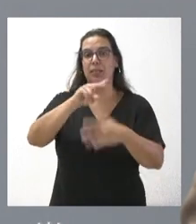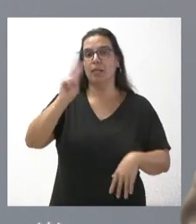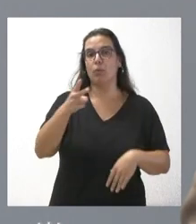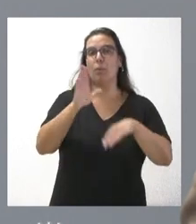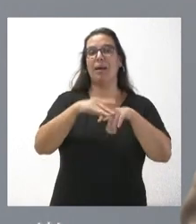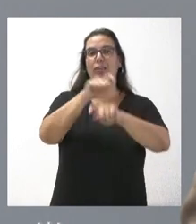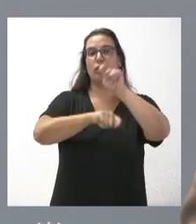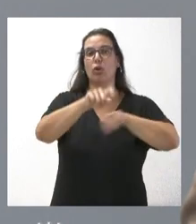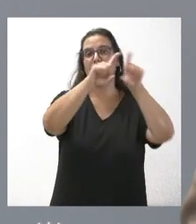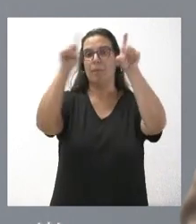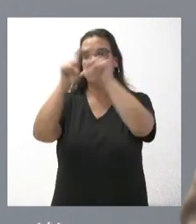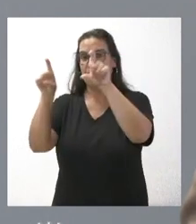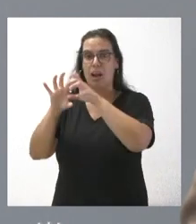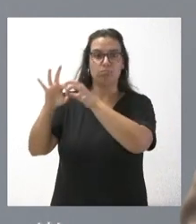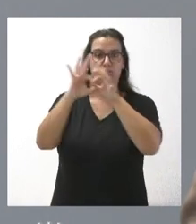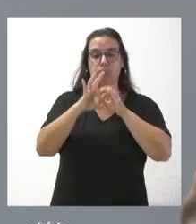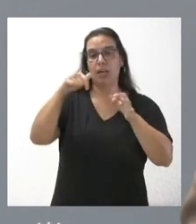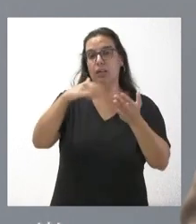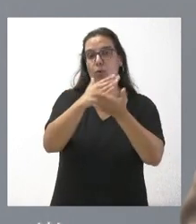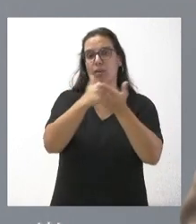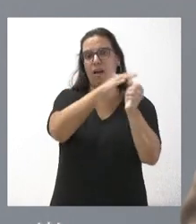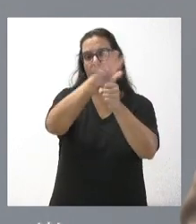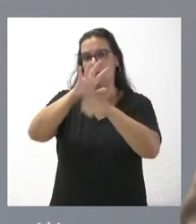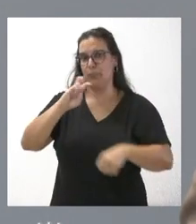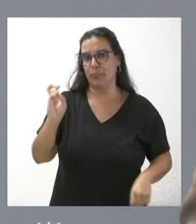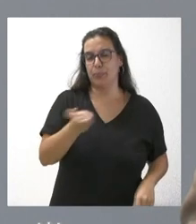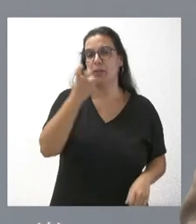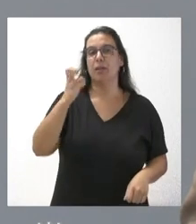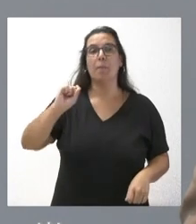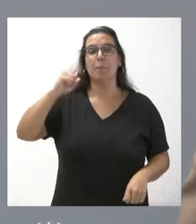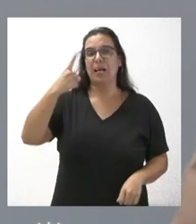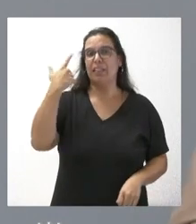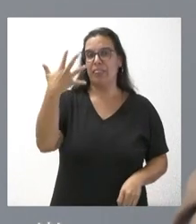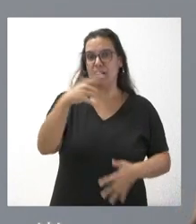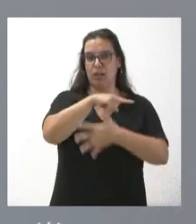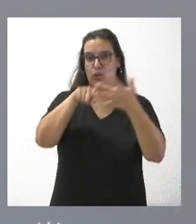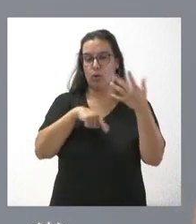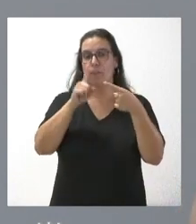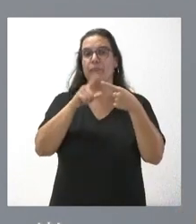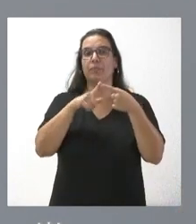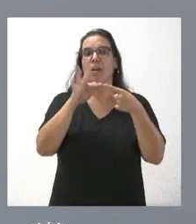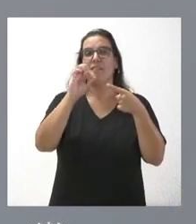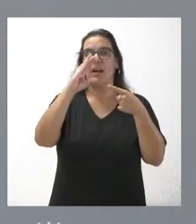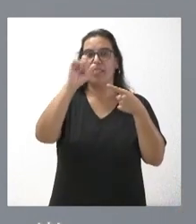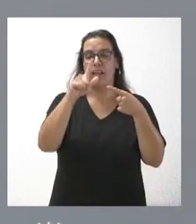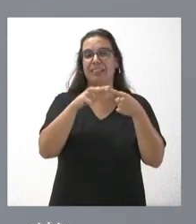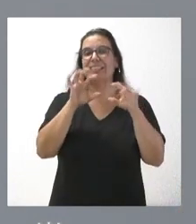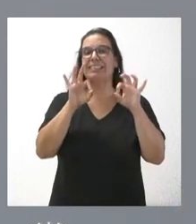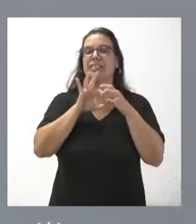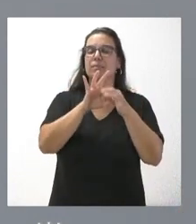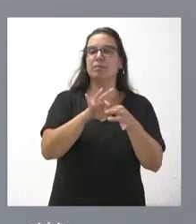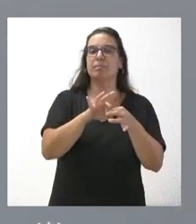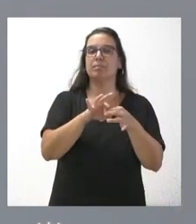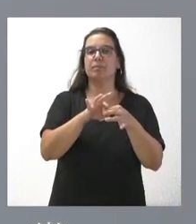asociaciones empresariales de nuestra comunidad autónoma en diversos ámbitos, fundamentalmente 5 clústeres. El clúster fácil, que es el clúster de